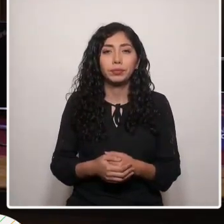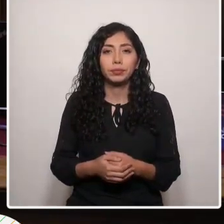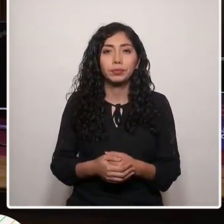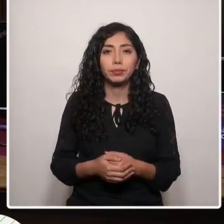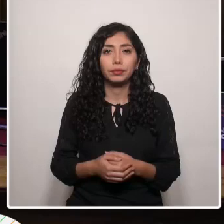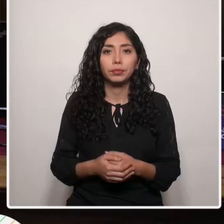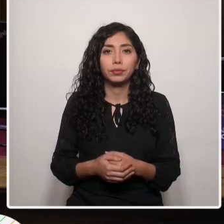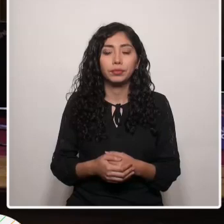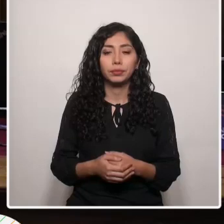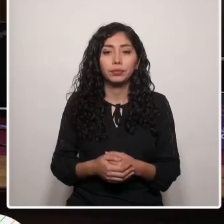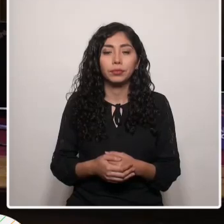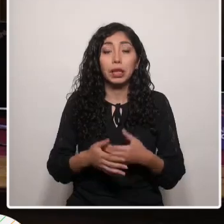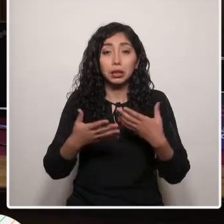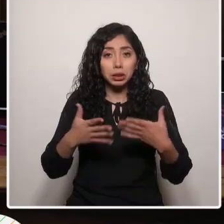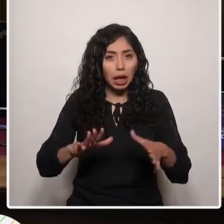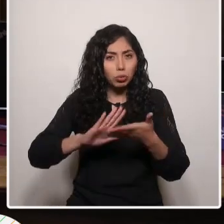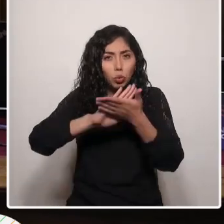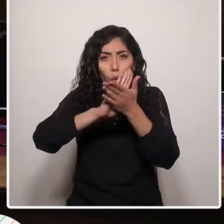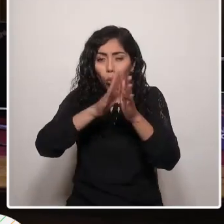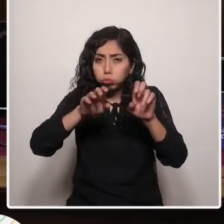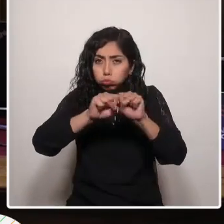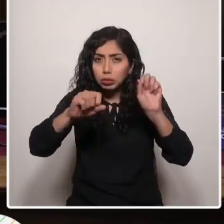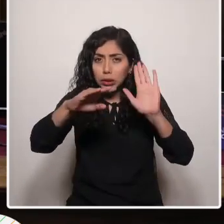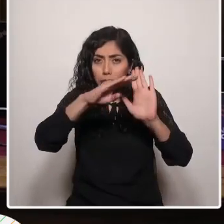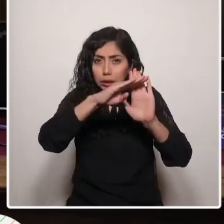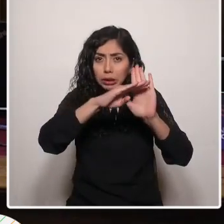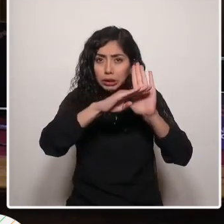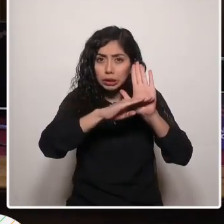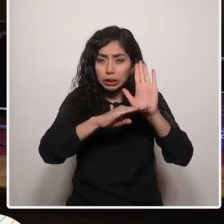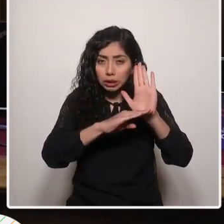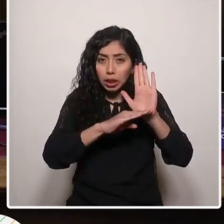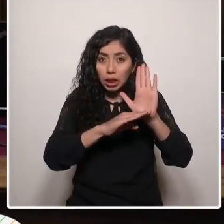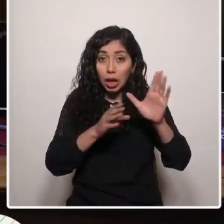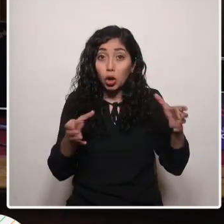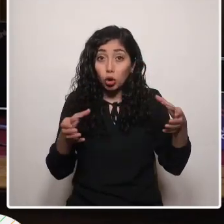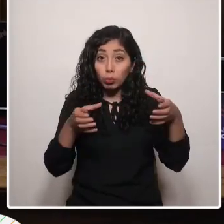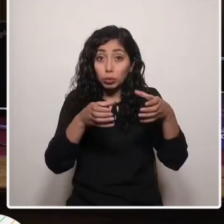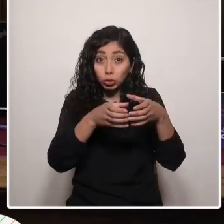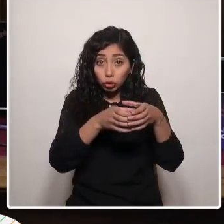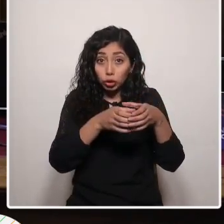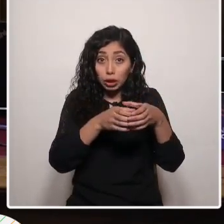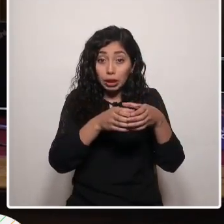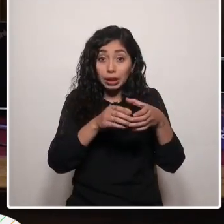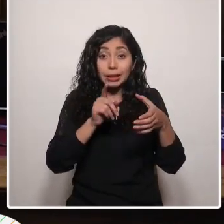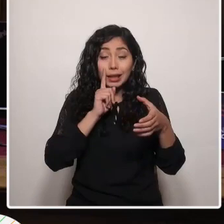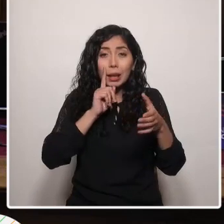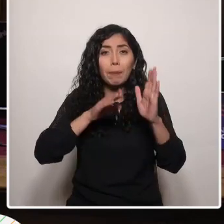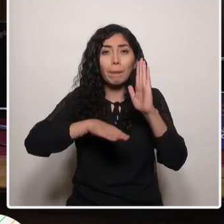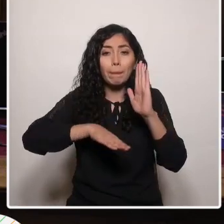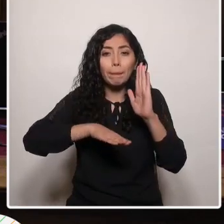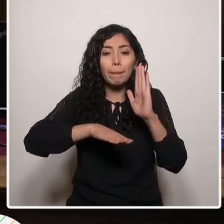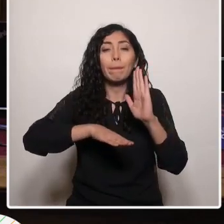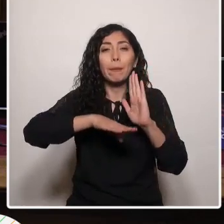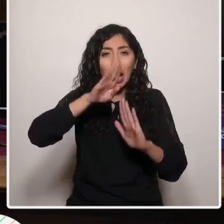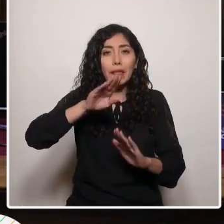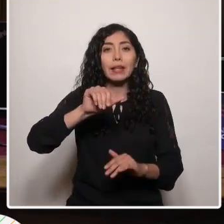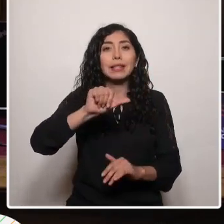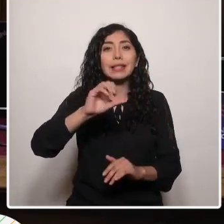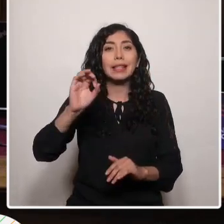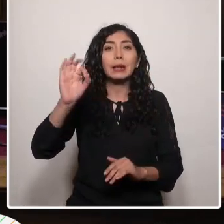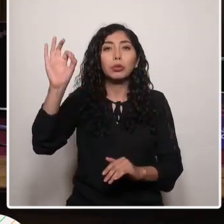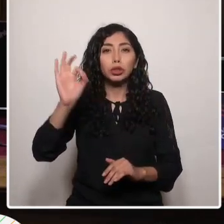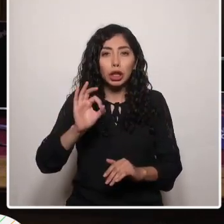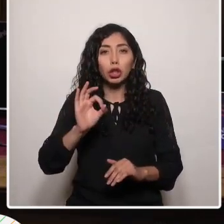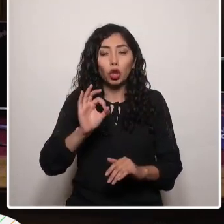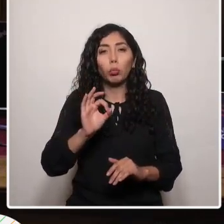requisitos de que la comisión esté integrada en más de un 60%, no esté integrada en más de un 60% por un